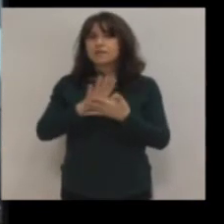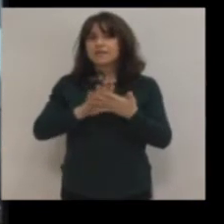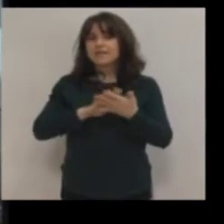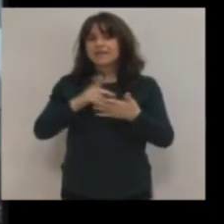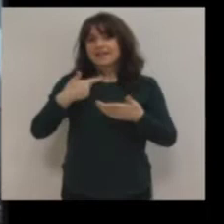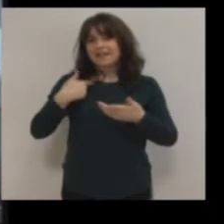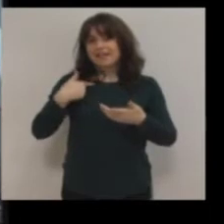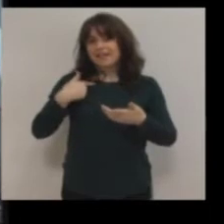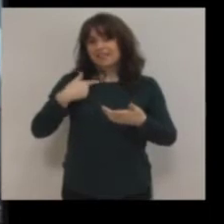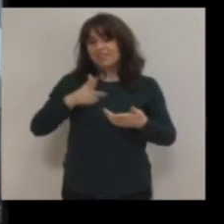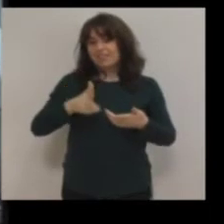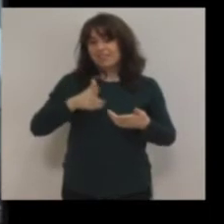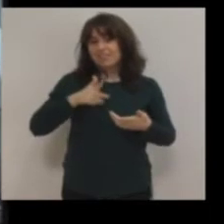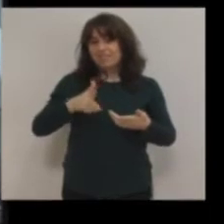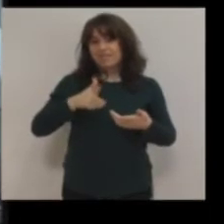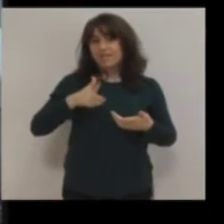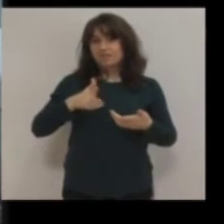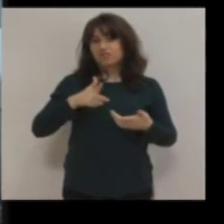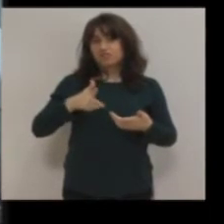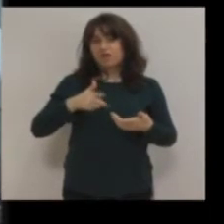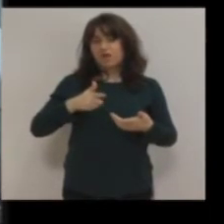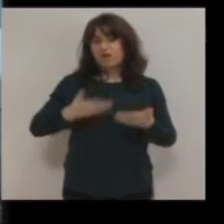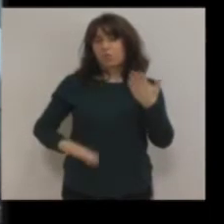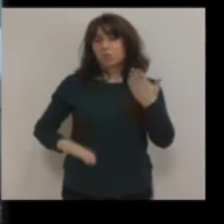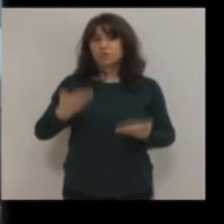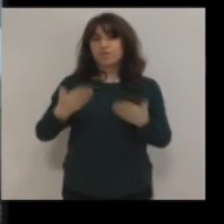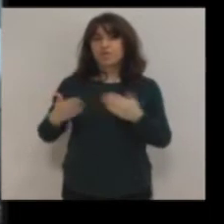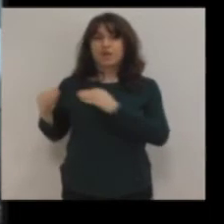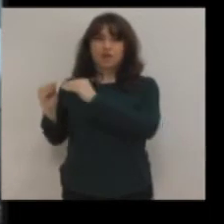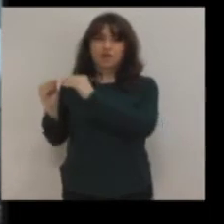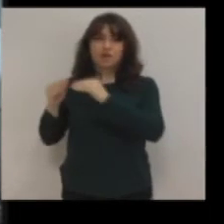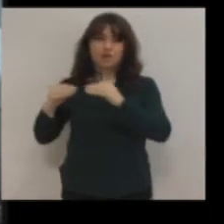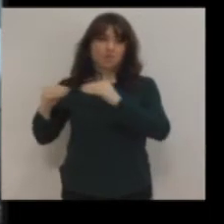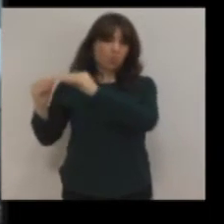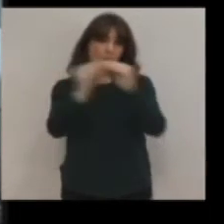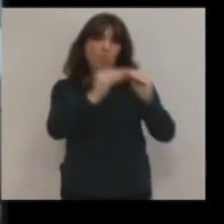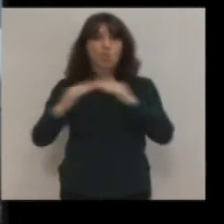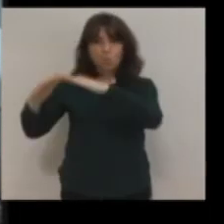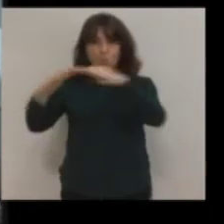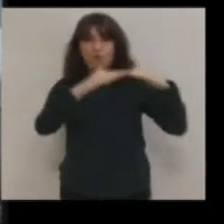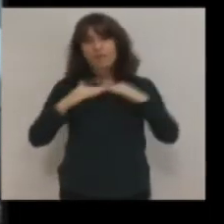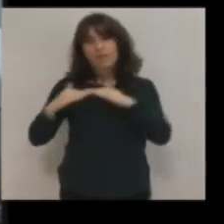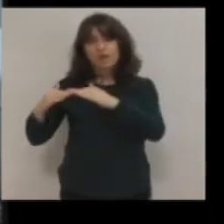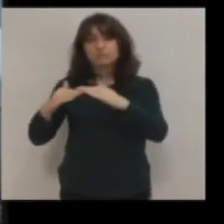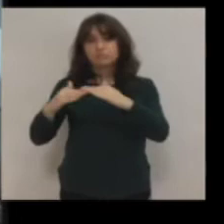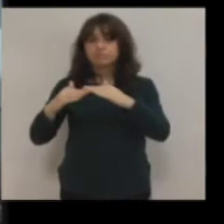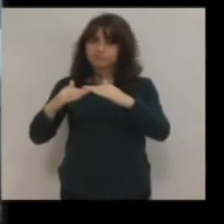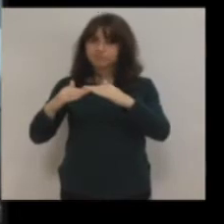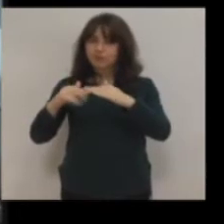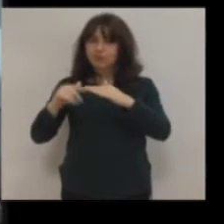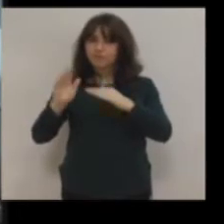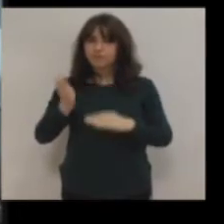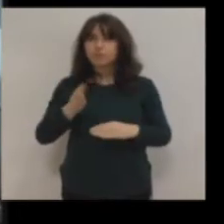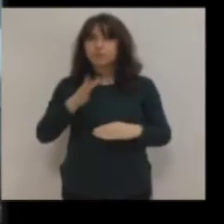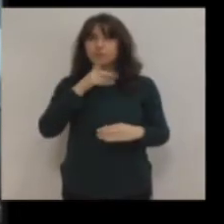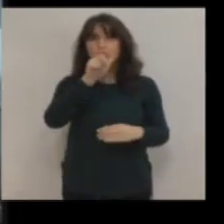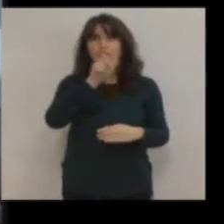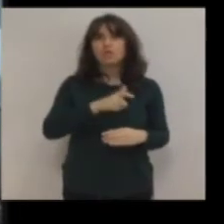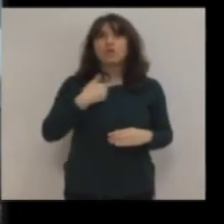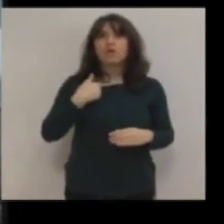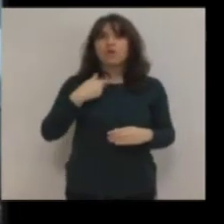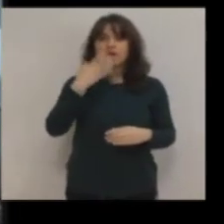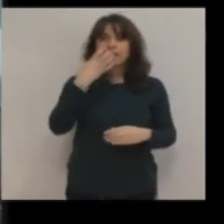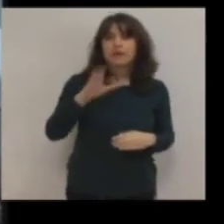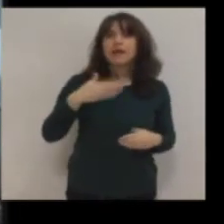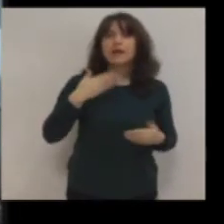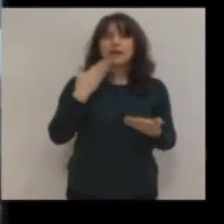derecho de acceso a la justicia en igualdad de condiciones, ¿no? Evidentemente un proceso judicial se inicia bien mediante una reclamación, una queja, una